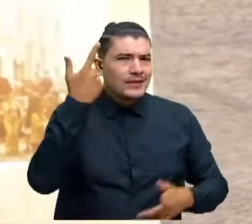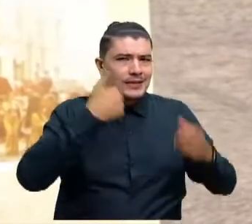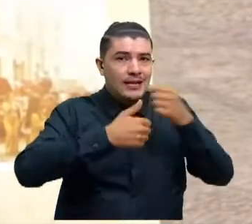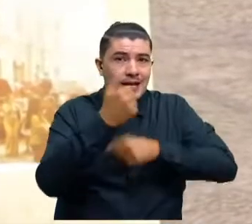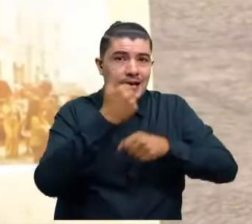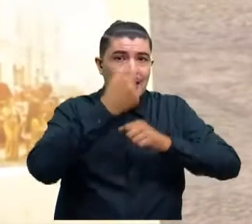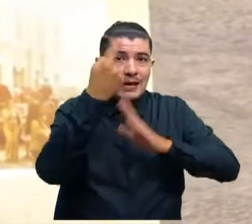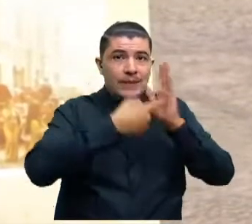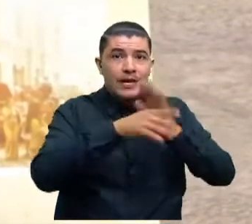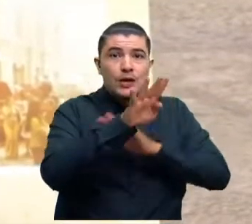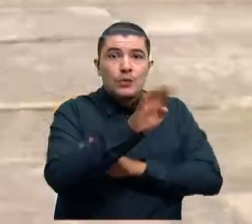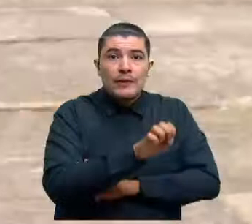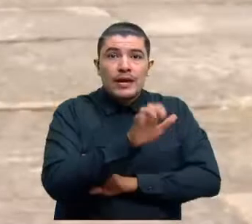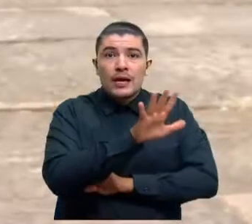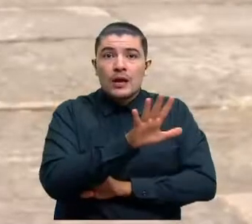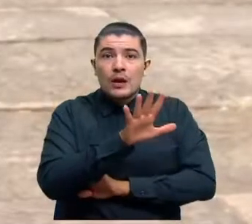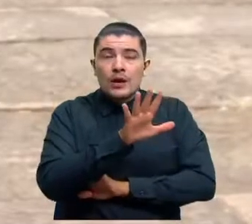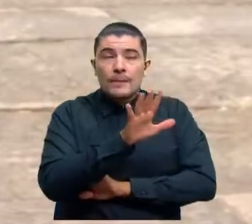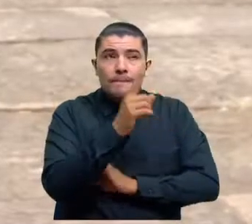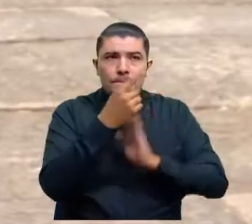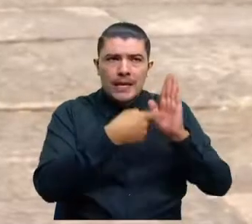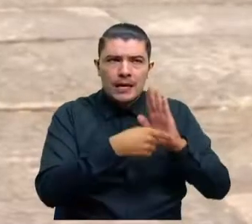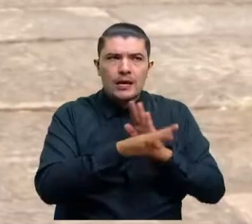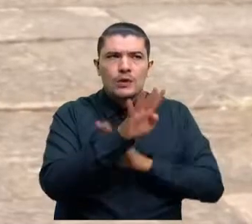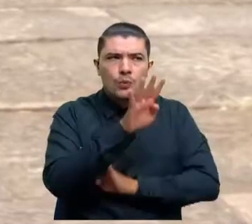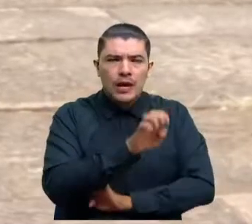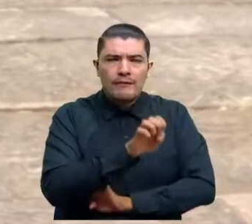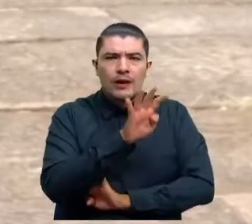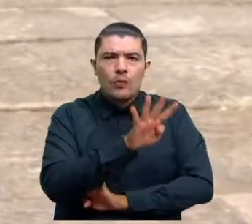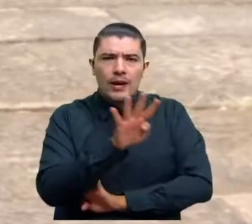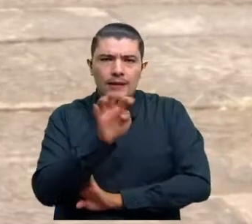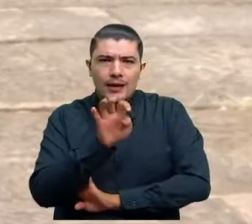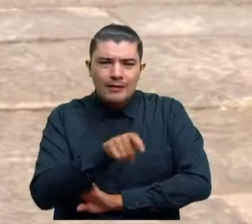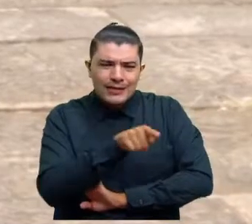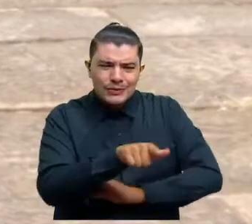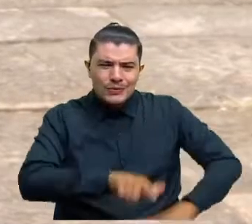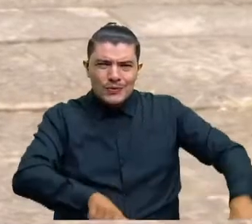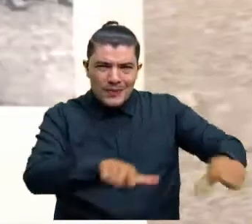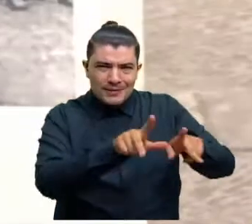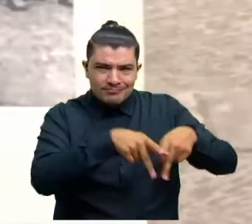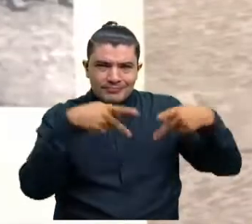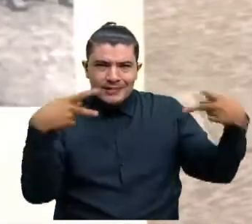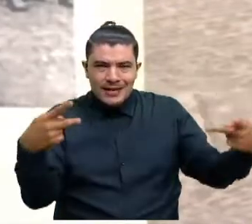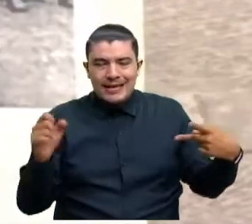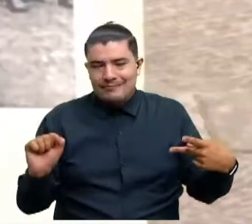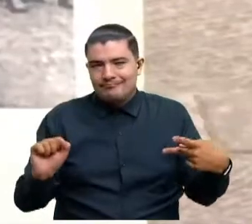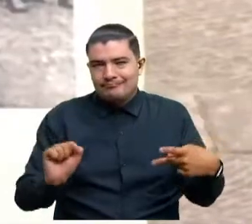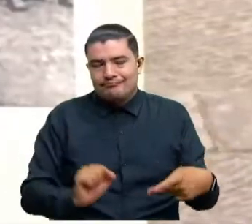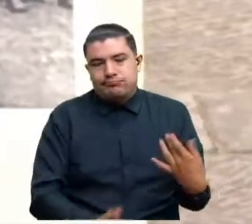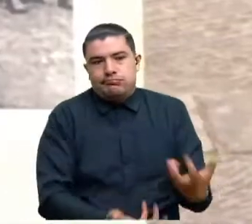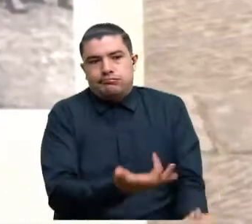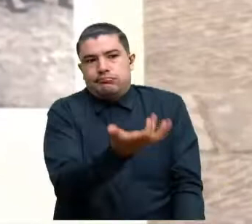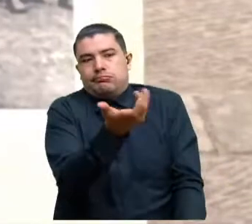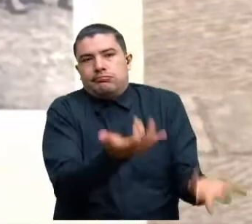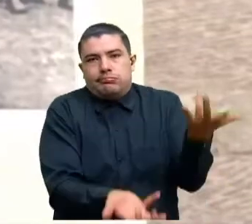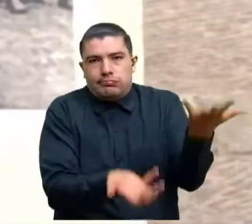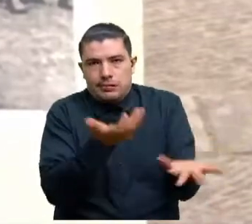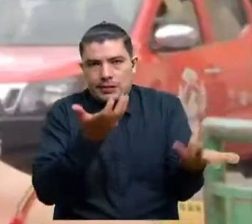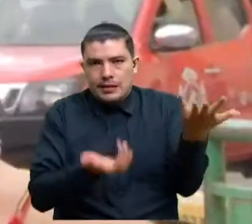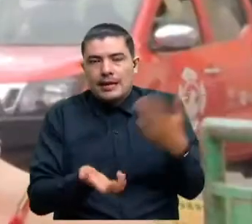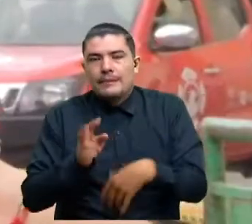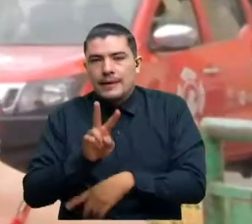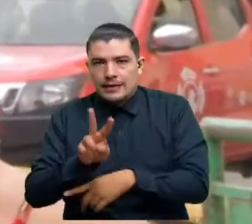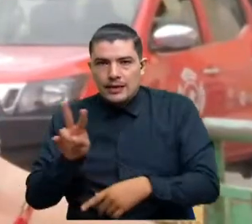de 1949 en un periódico de la entonces ciudad de Bucaramanga que daría origen oficialmente al Cuerpo de Bomberos de la Ciudad Bonita. El